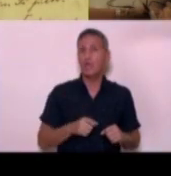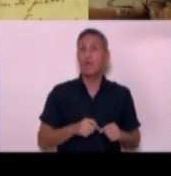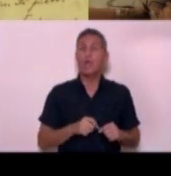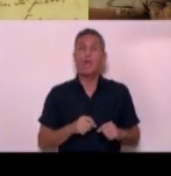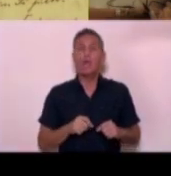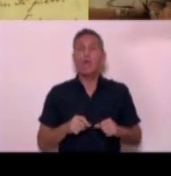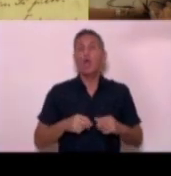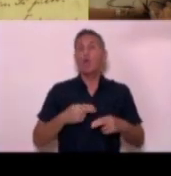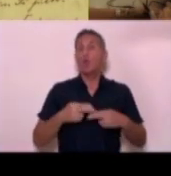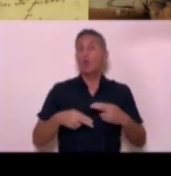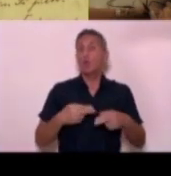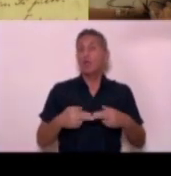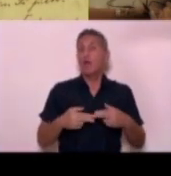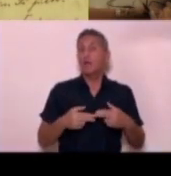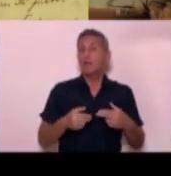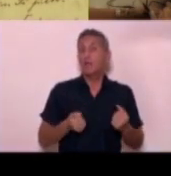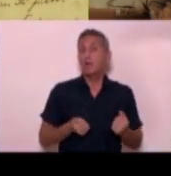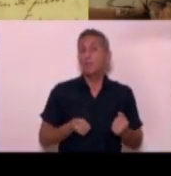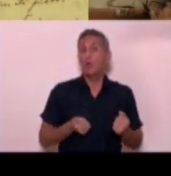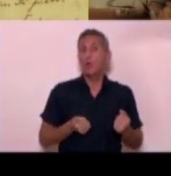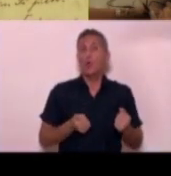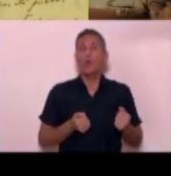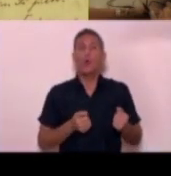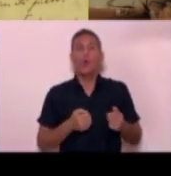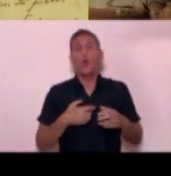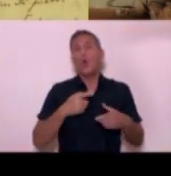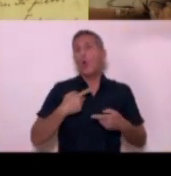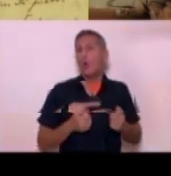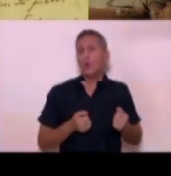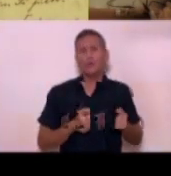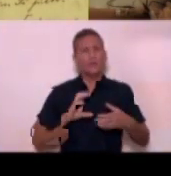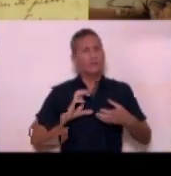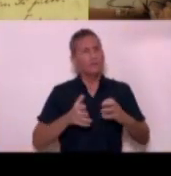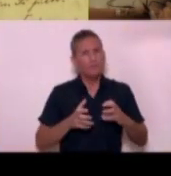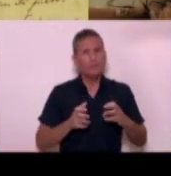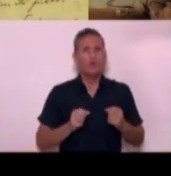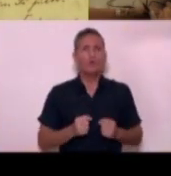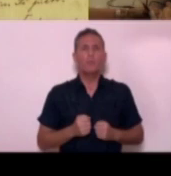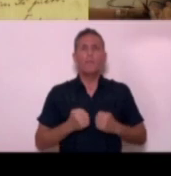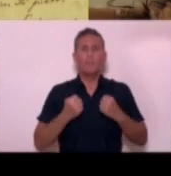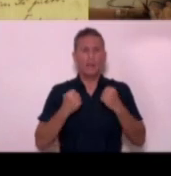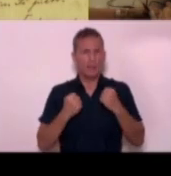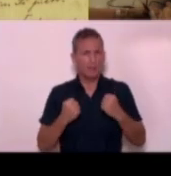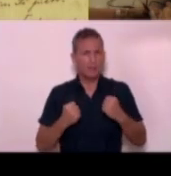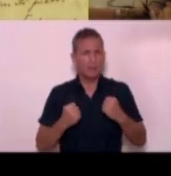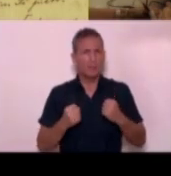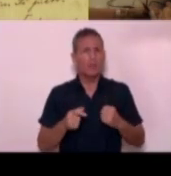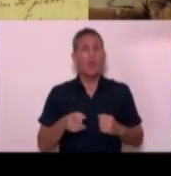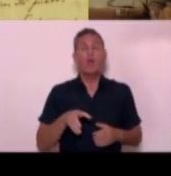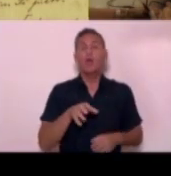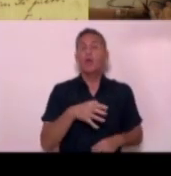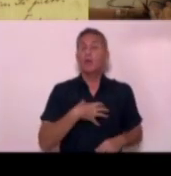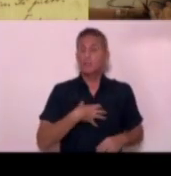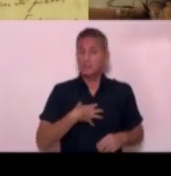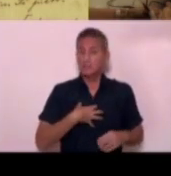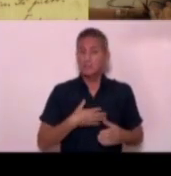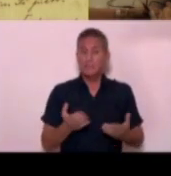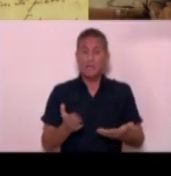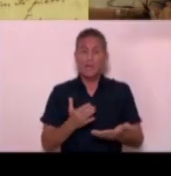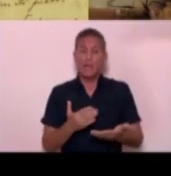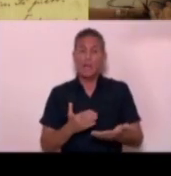lo que haremos será sugerirles alternativas para consolidarlos. ¿Tienen a mano el libro de texto de